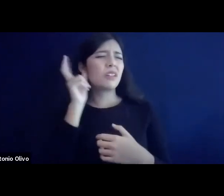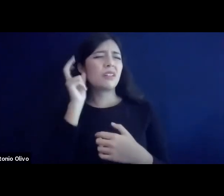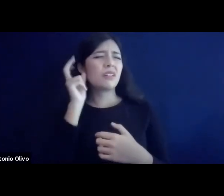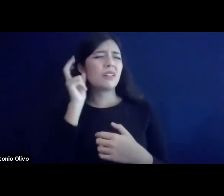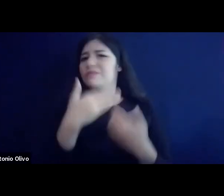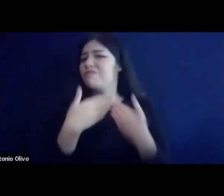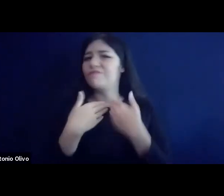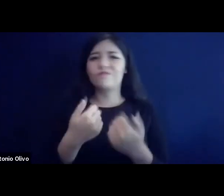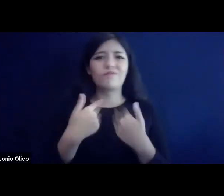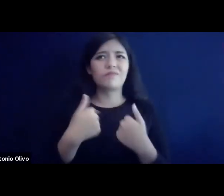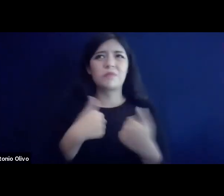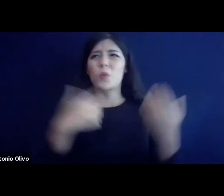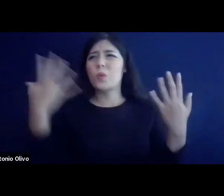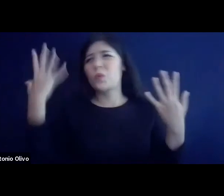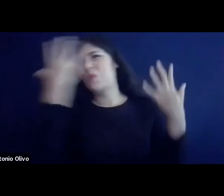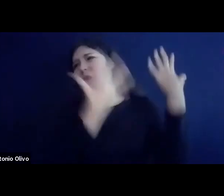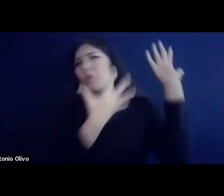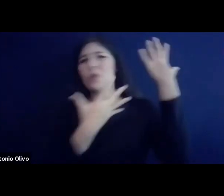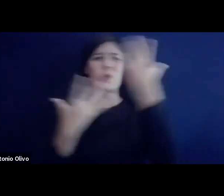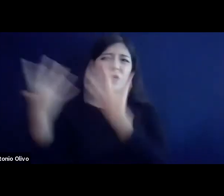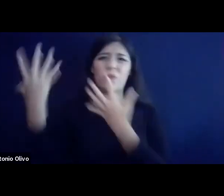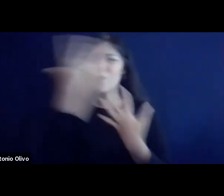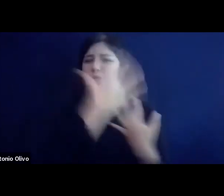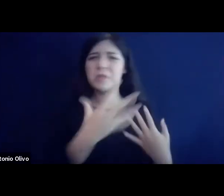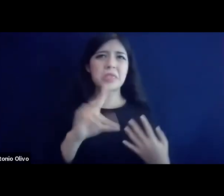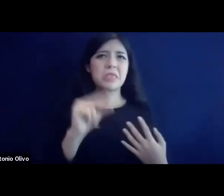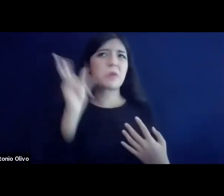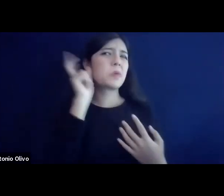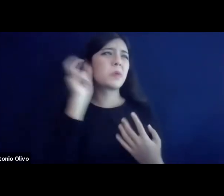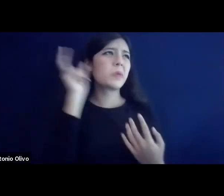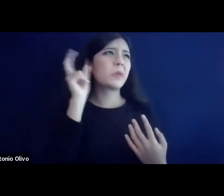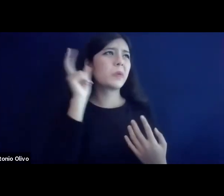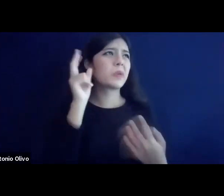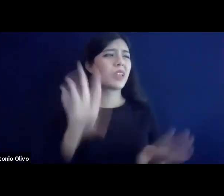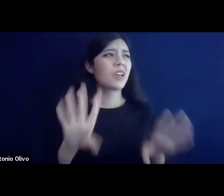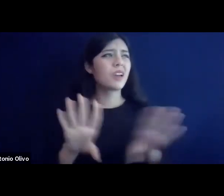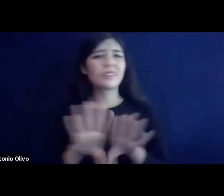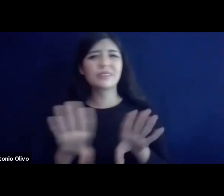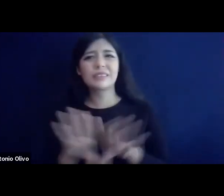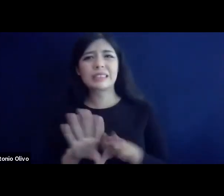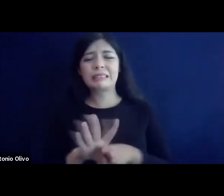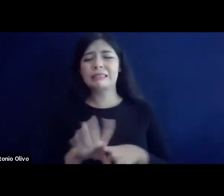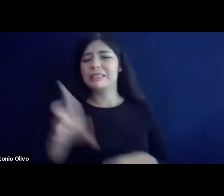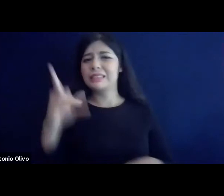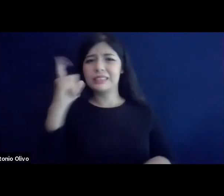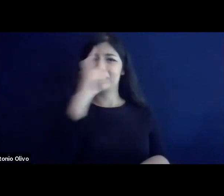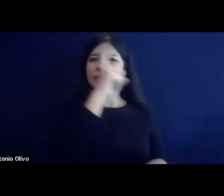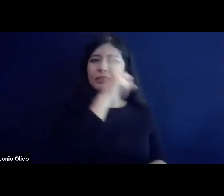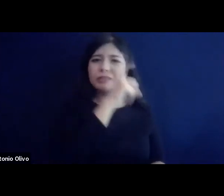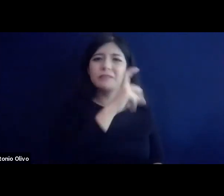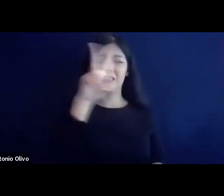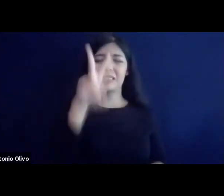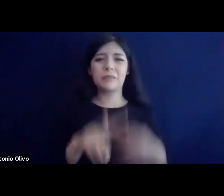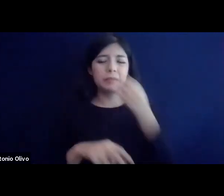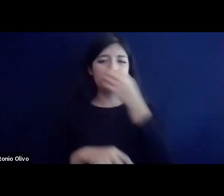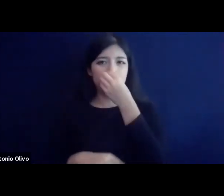si era voz o era golpe lo que escuchaba, no sabía discriminar realmente ya los sonidos. Y